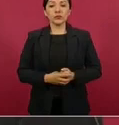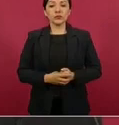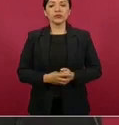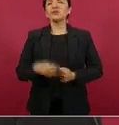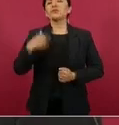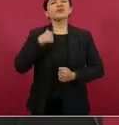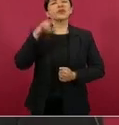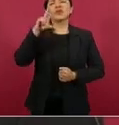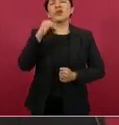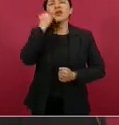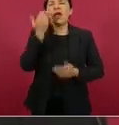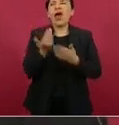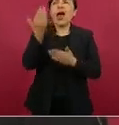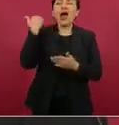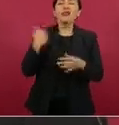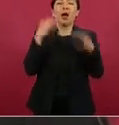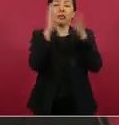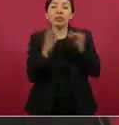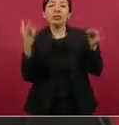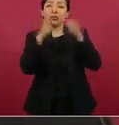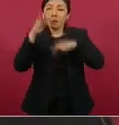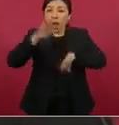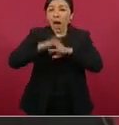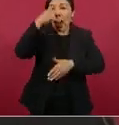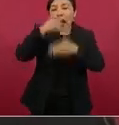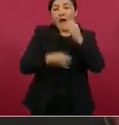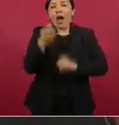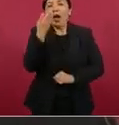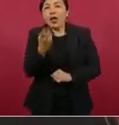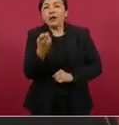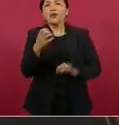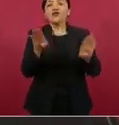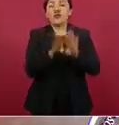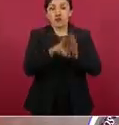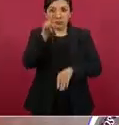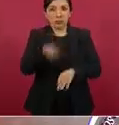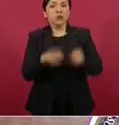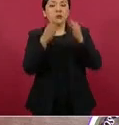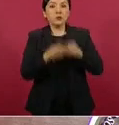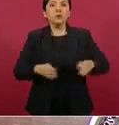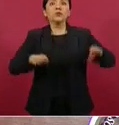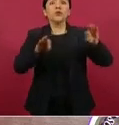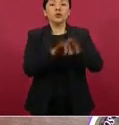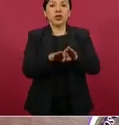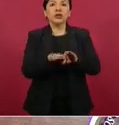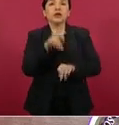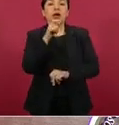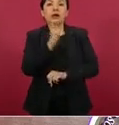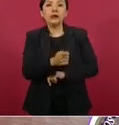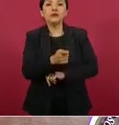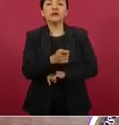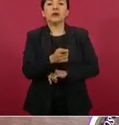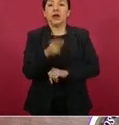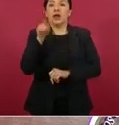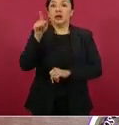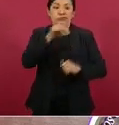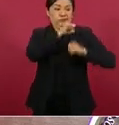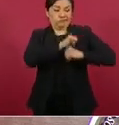hablar mucho antes de la importancia de que la